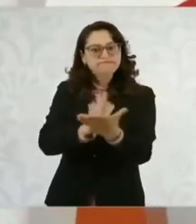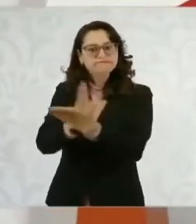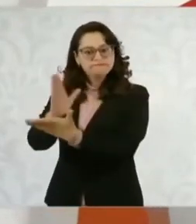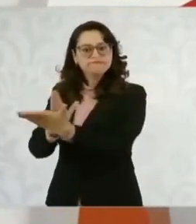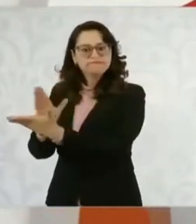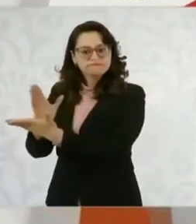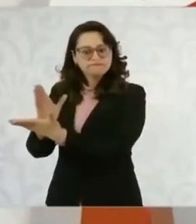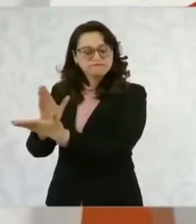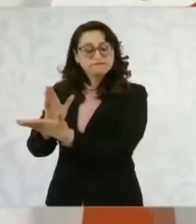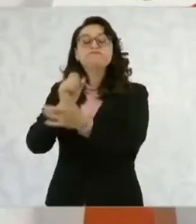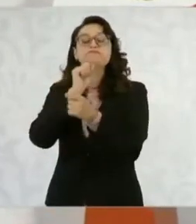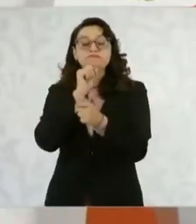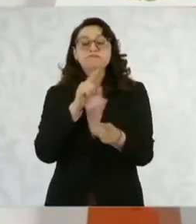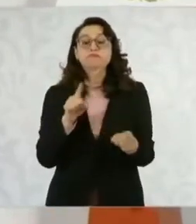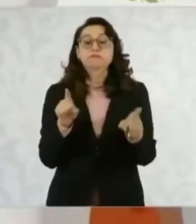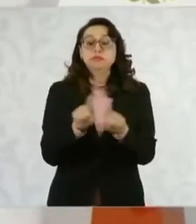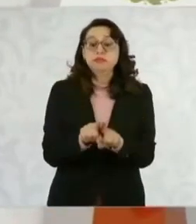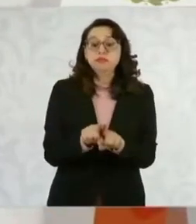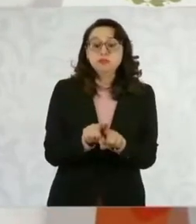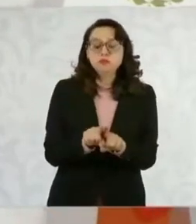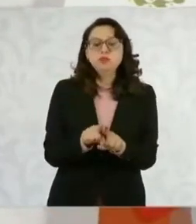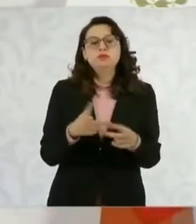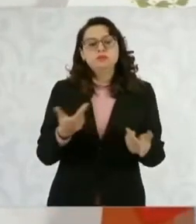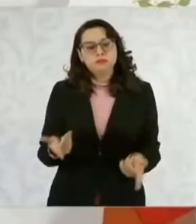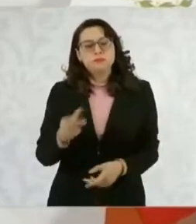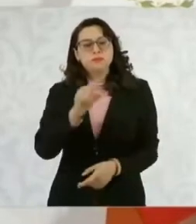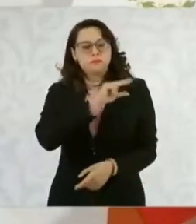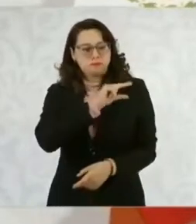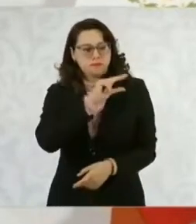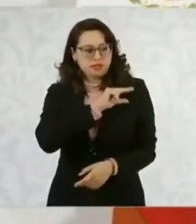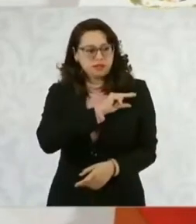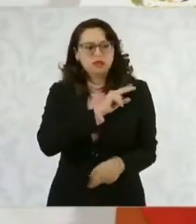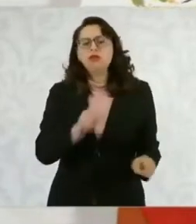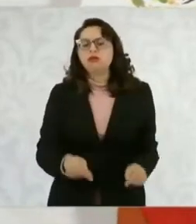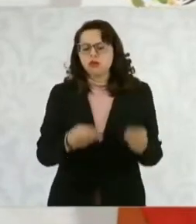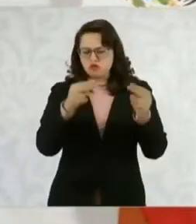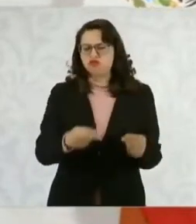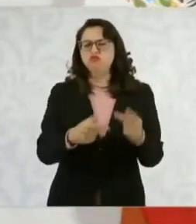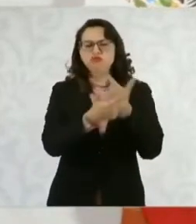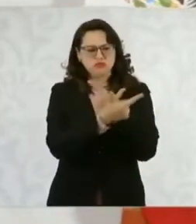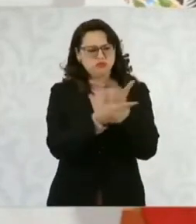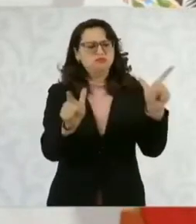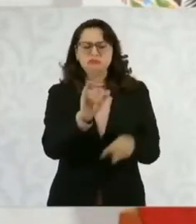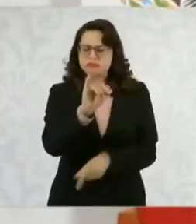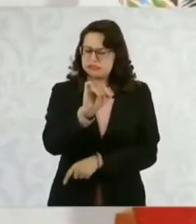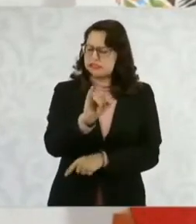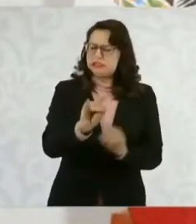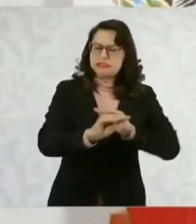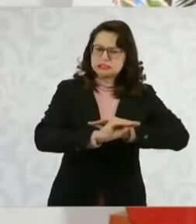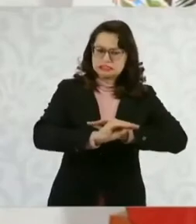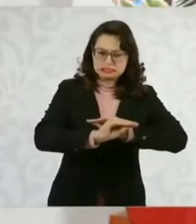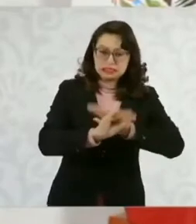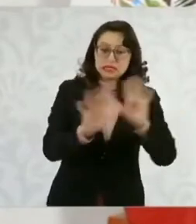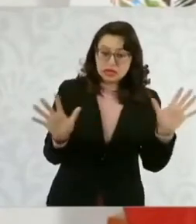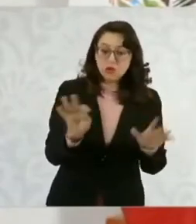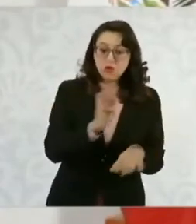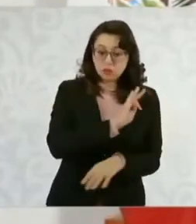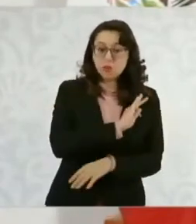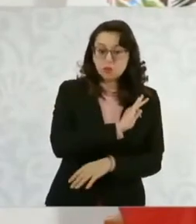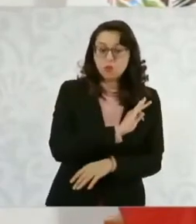mismo tiempo promover la inversión privada, el libre mercado en ciertas áreas,